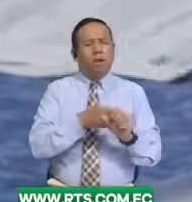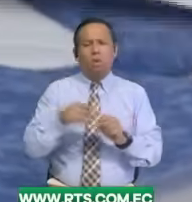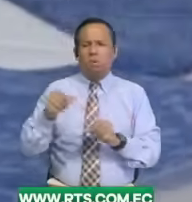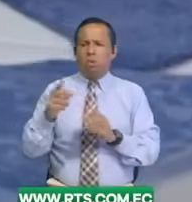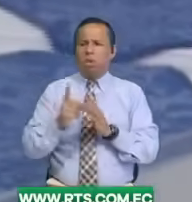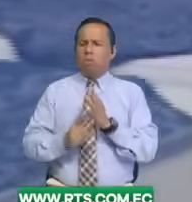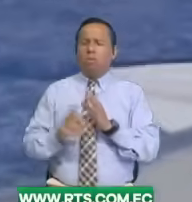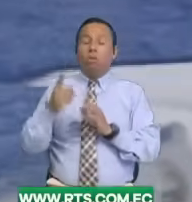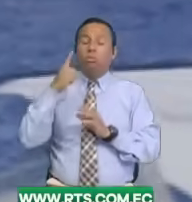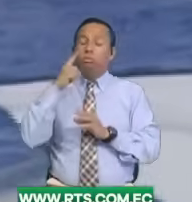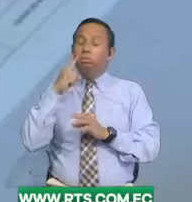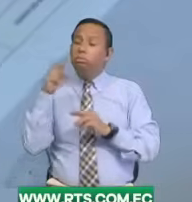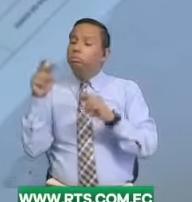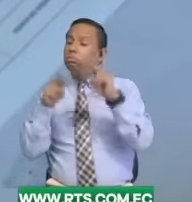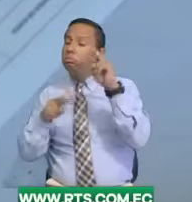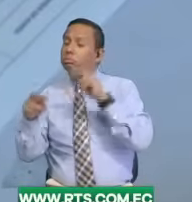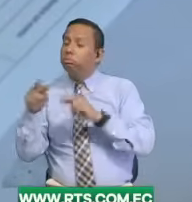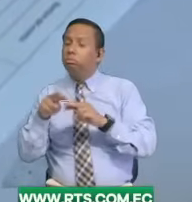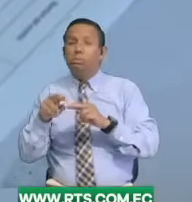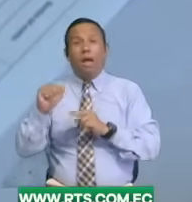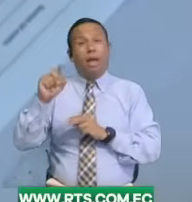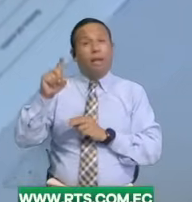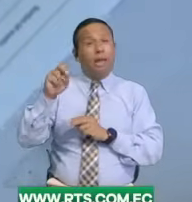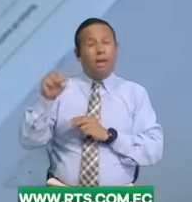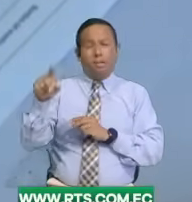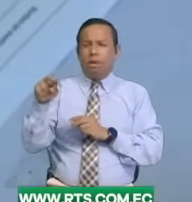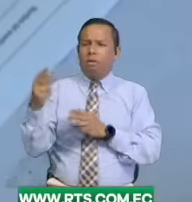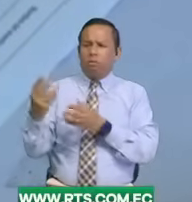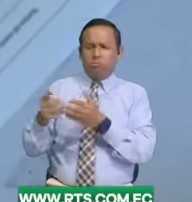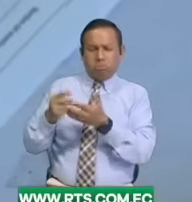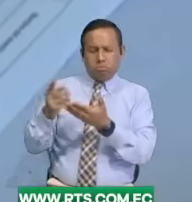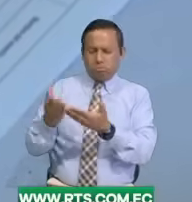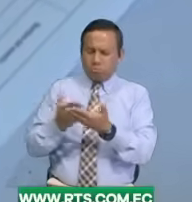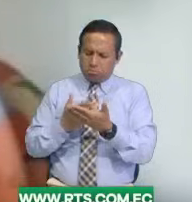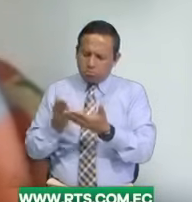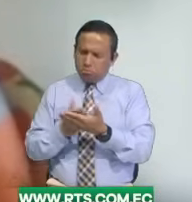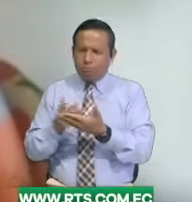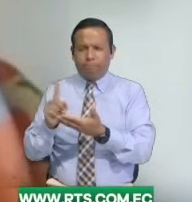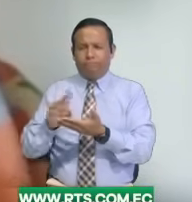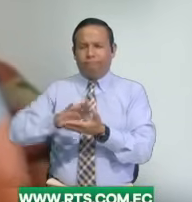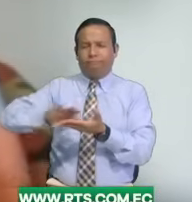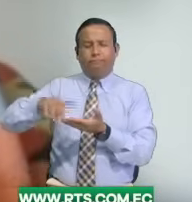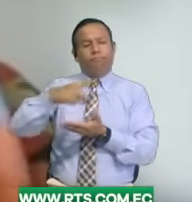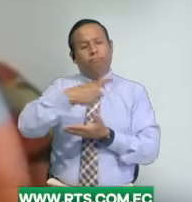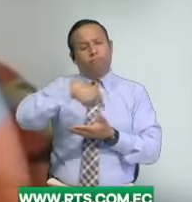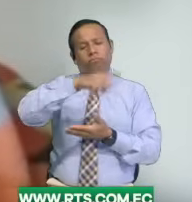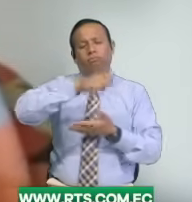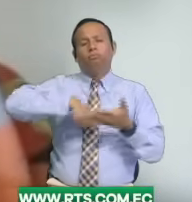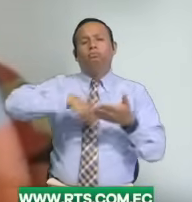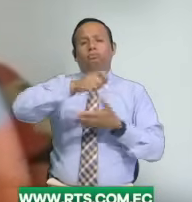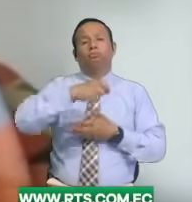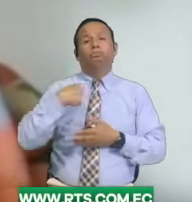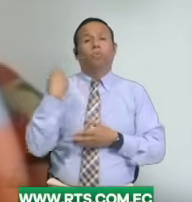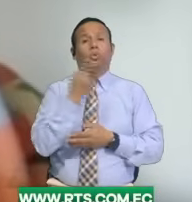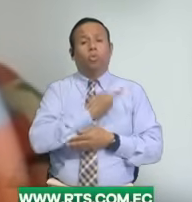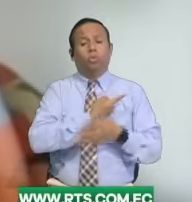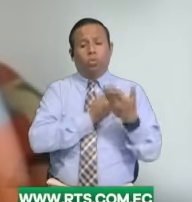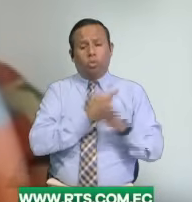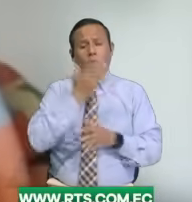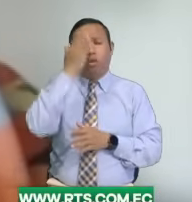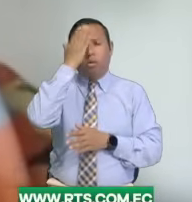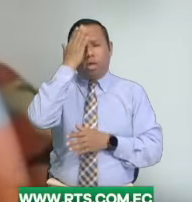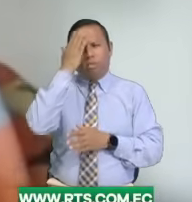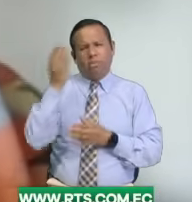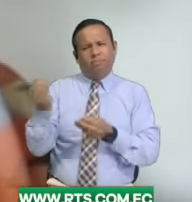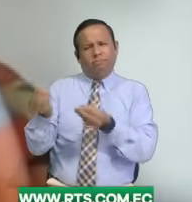dignidad por el movimiento ADN, por lo que las candidaturas fueron aprobadas. En ese sentido, considerando que las objeciones no